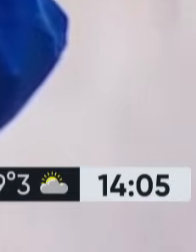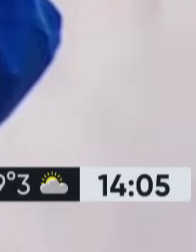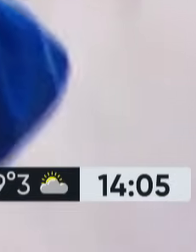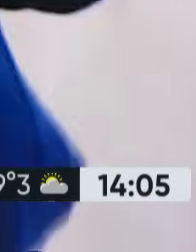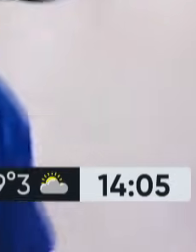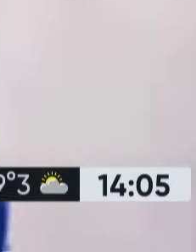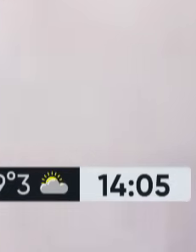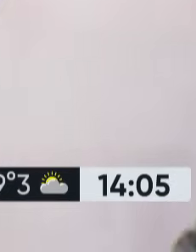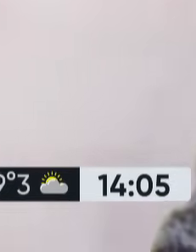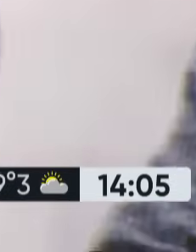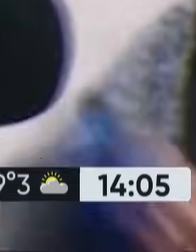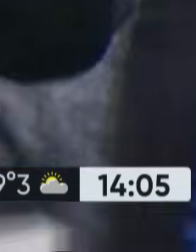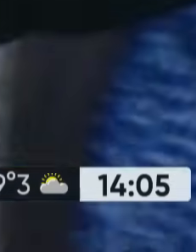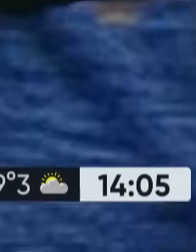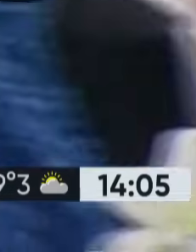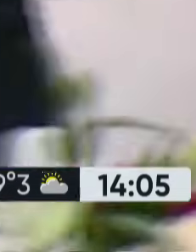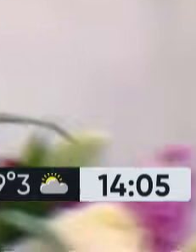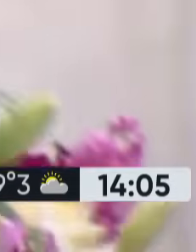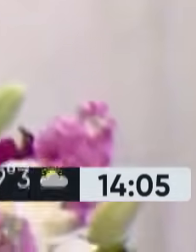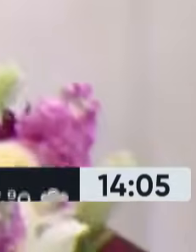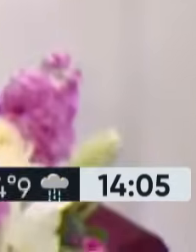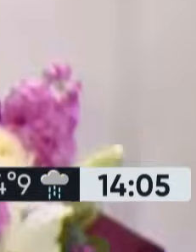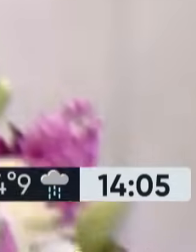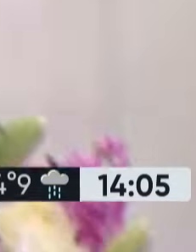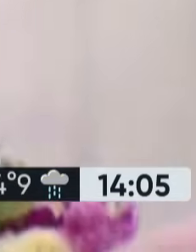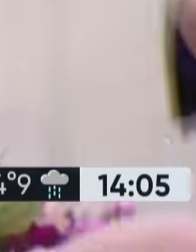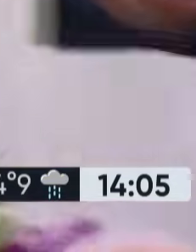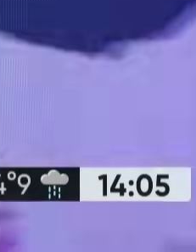Nación, doctor Alberto Fernández. Gracias.